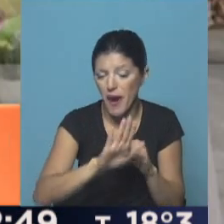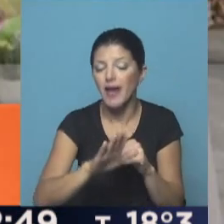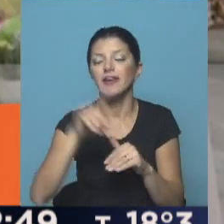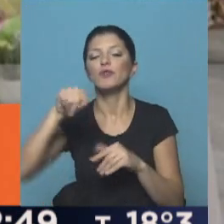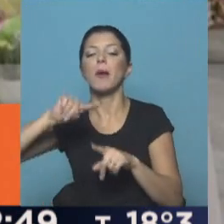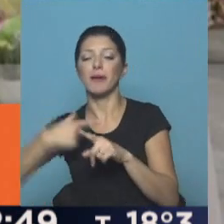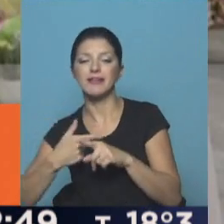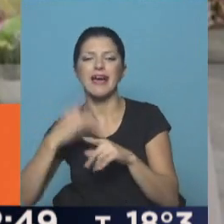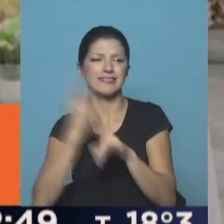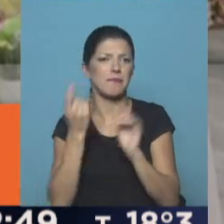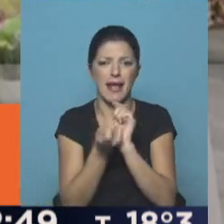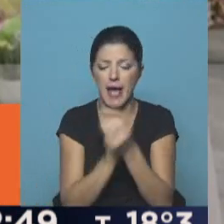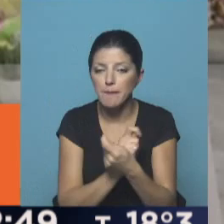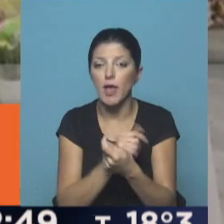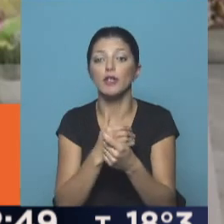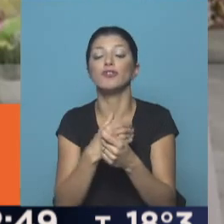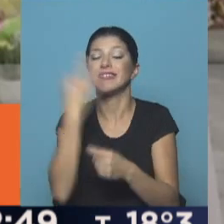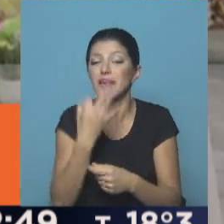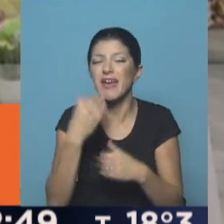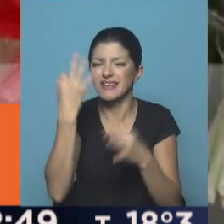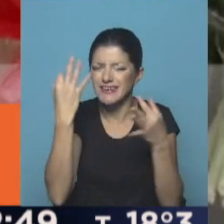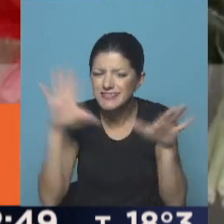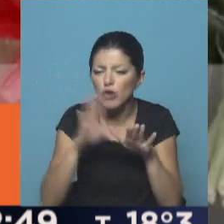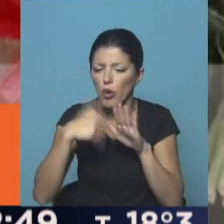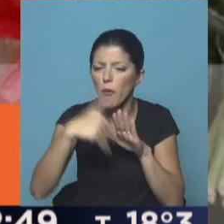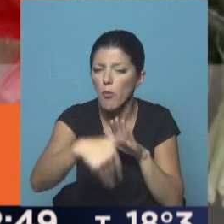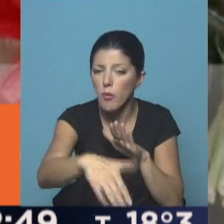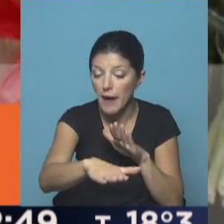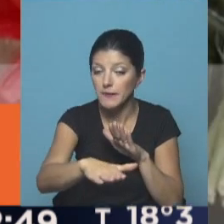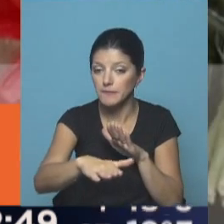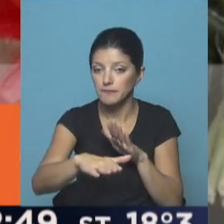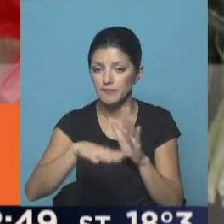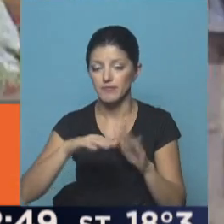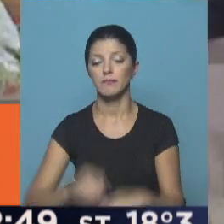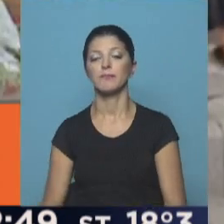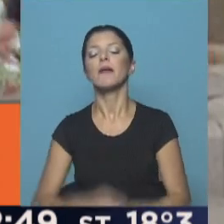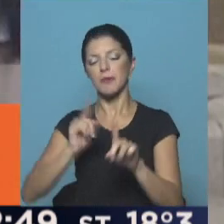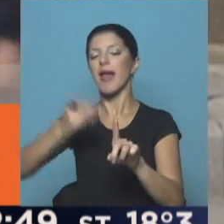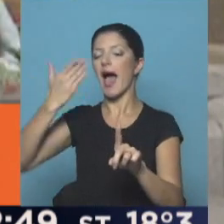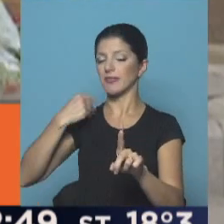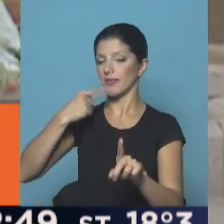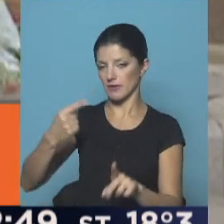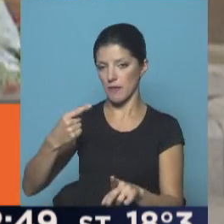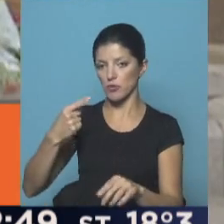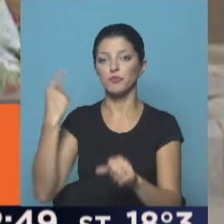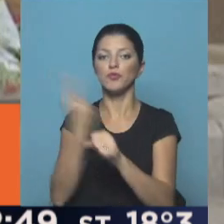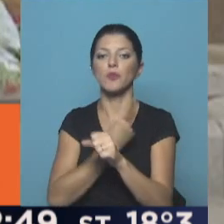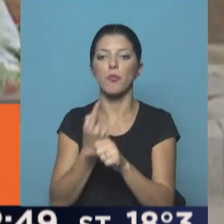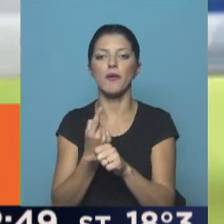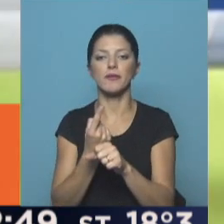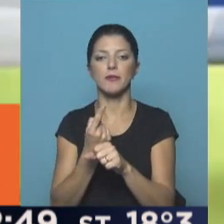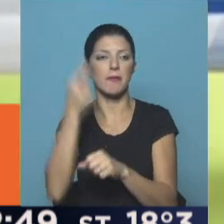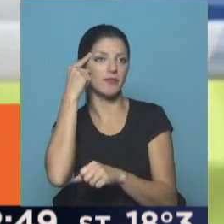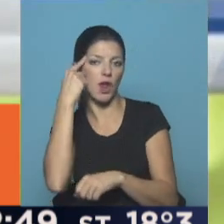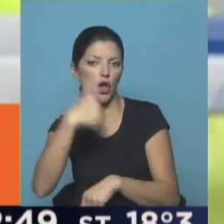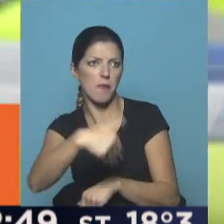que, si planteábamos al principio que tampoco podemos hacer, digamos, planteos demasiado nítidos o tajantes